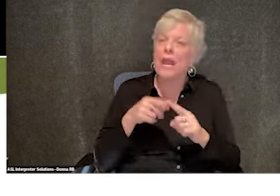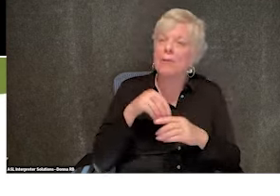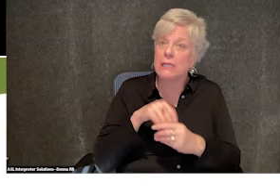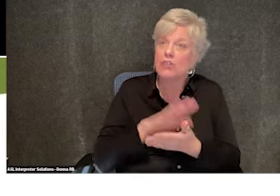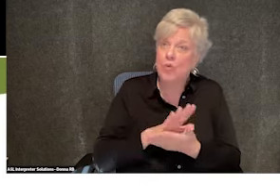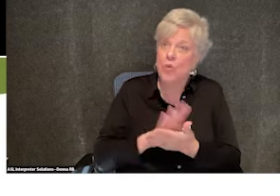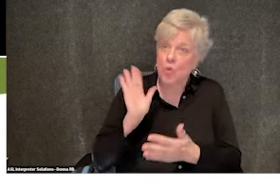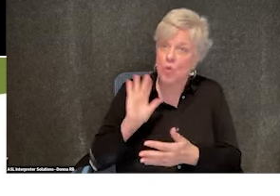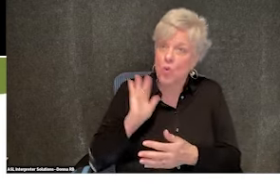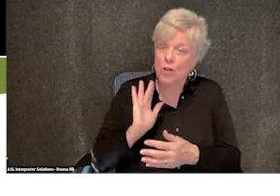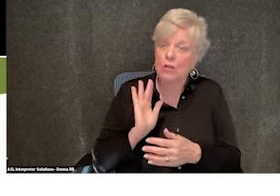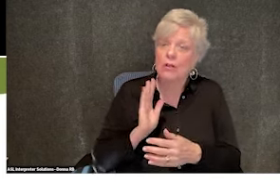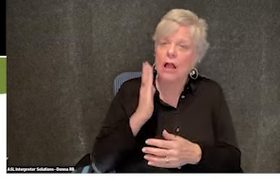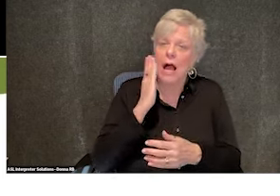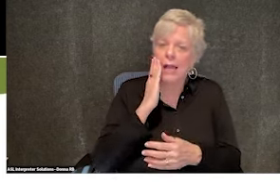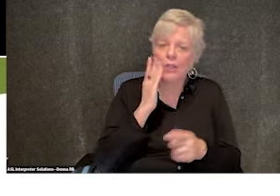en este.